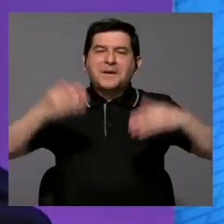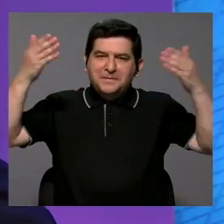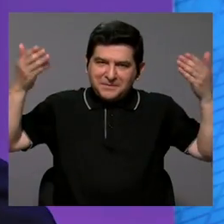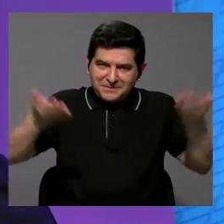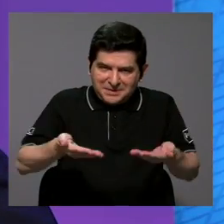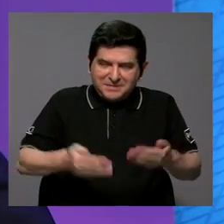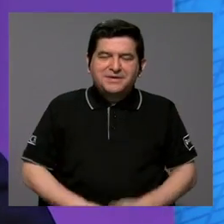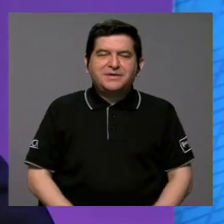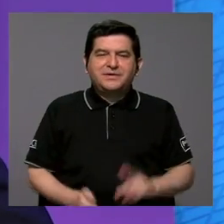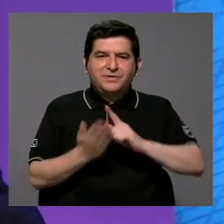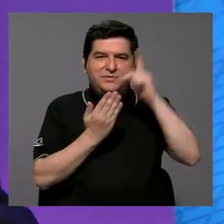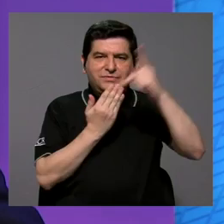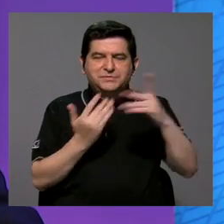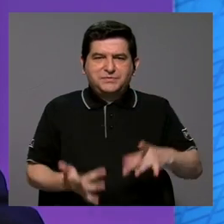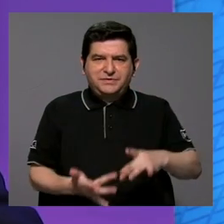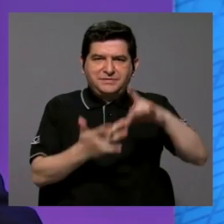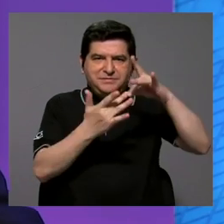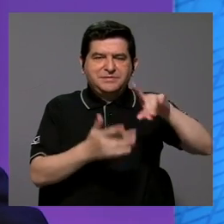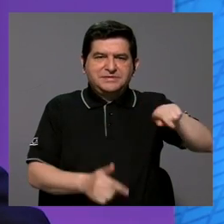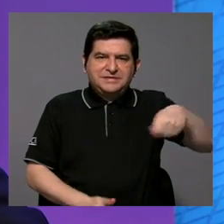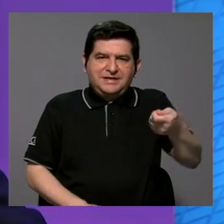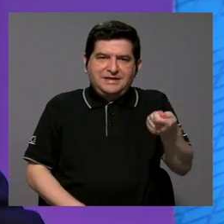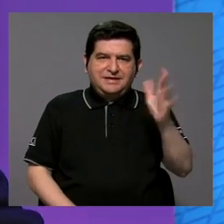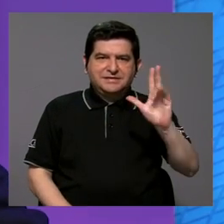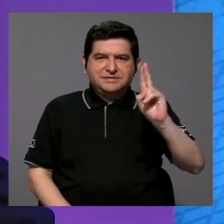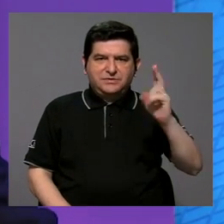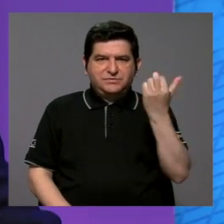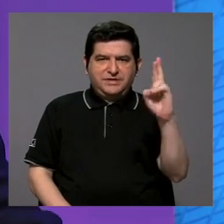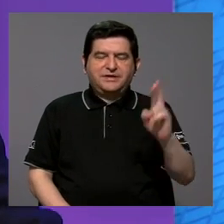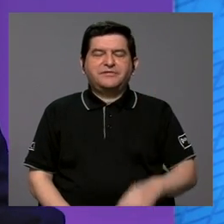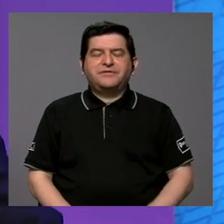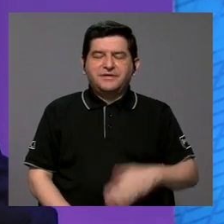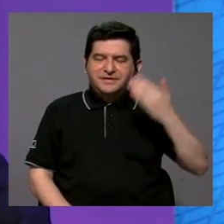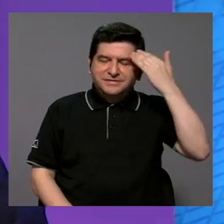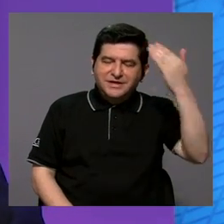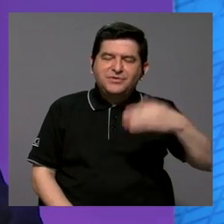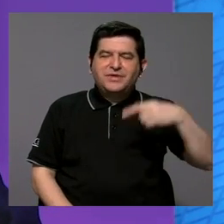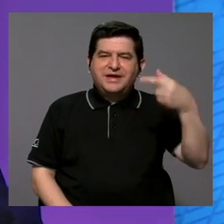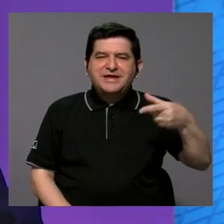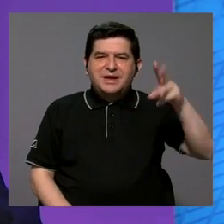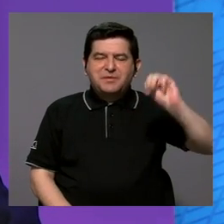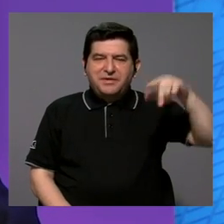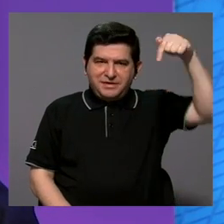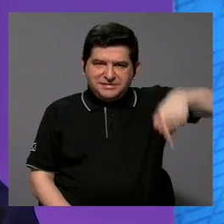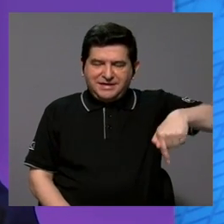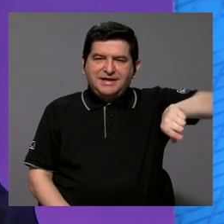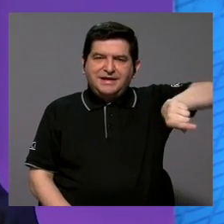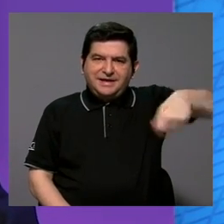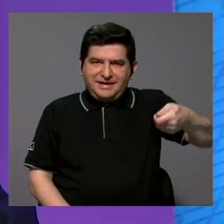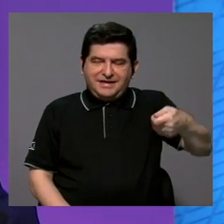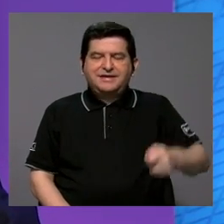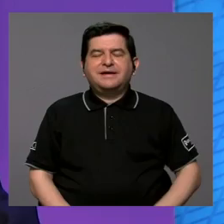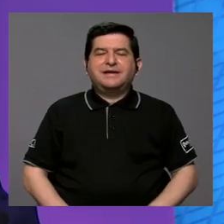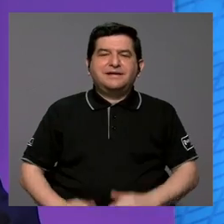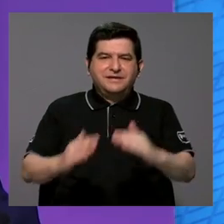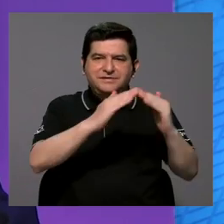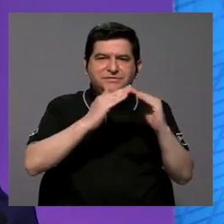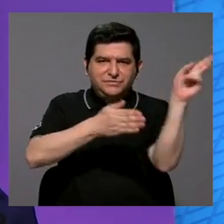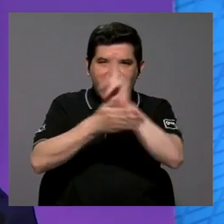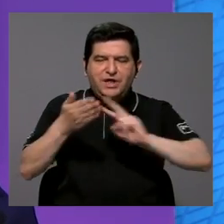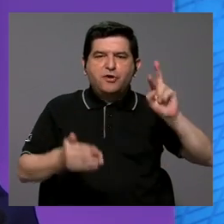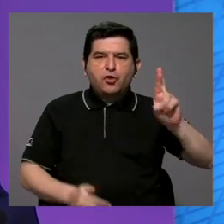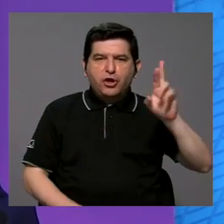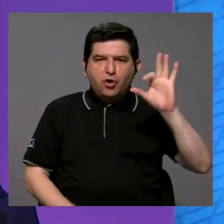Bienvenidos, bienvenidas a Especiales 15 UCR. Les saluda Guillermo Madrid acá desde los estudios del canal en el campus Rodrigo